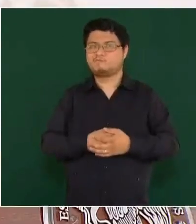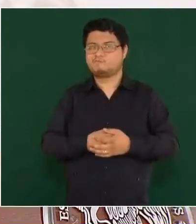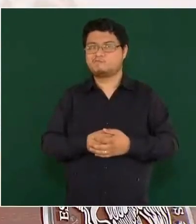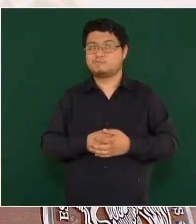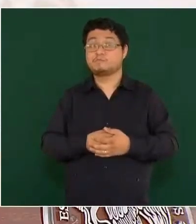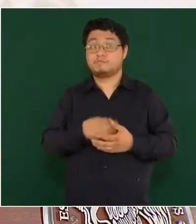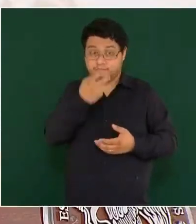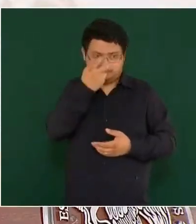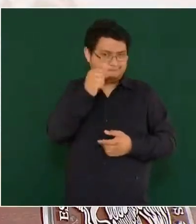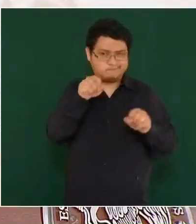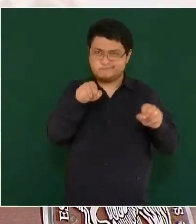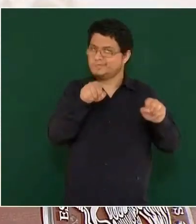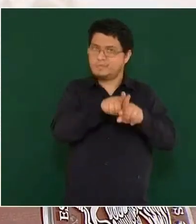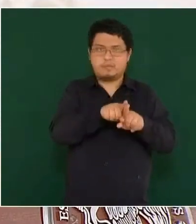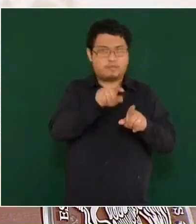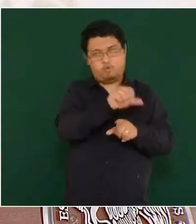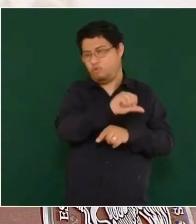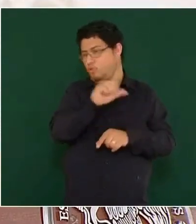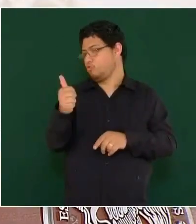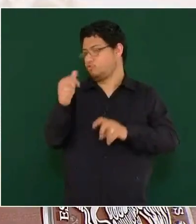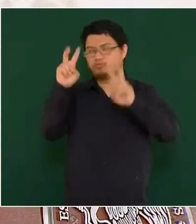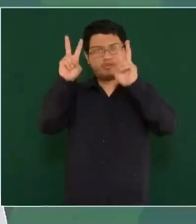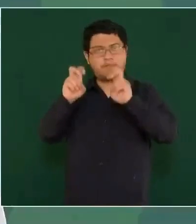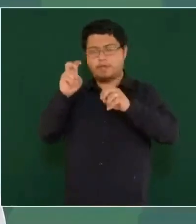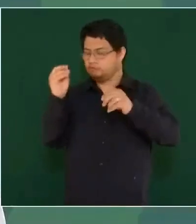Pues así tenemos que ir incorporando